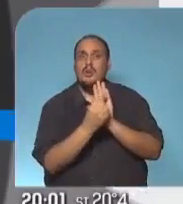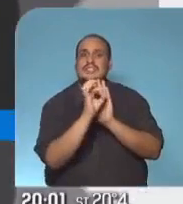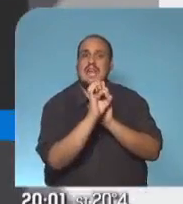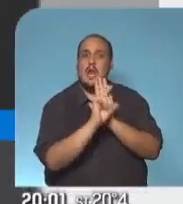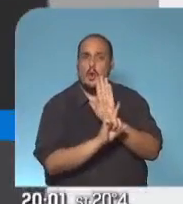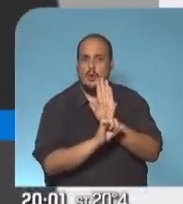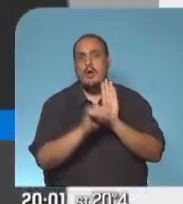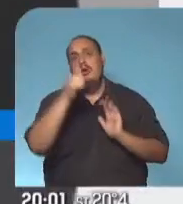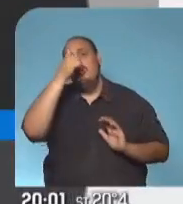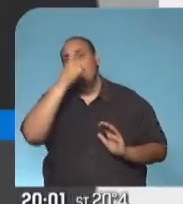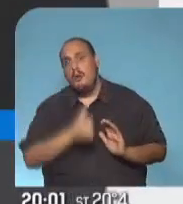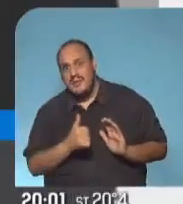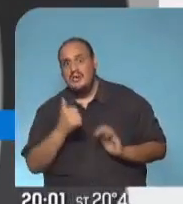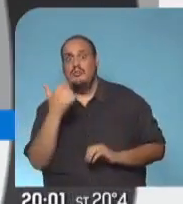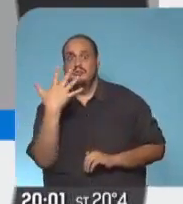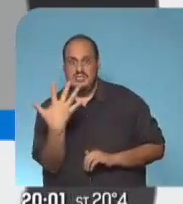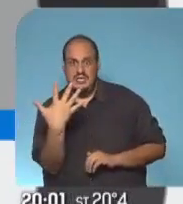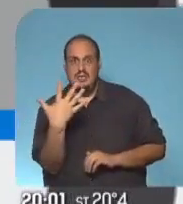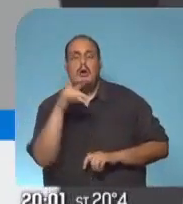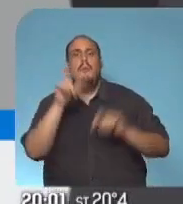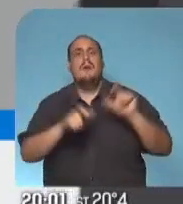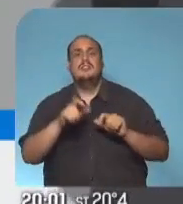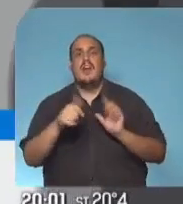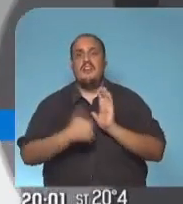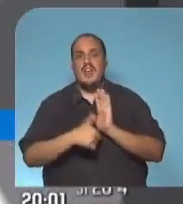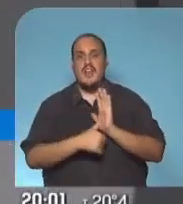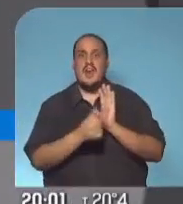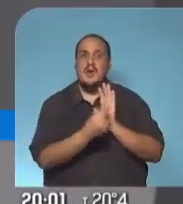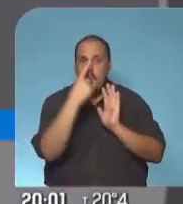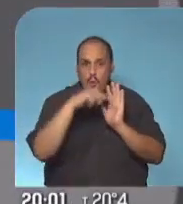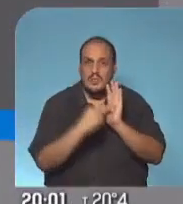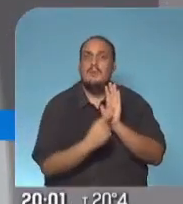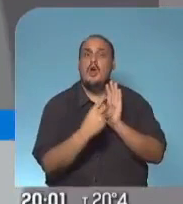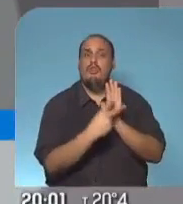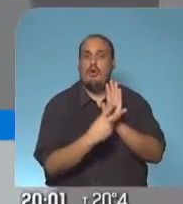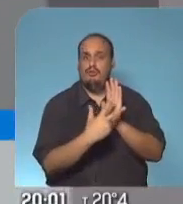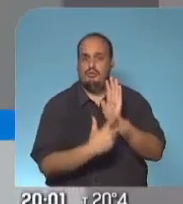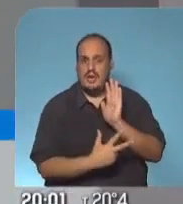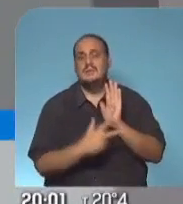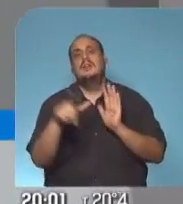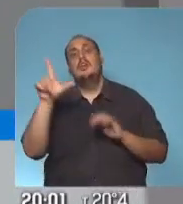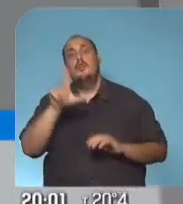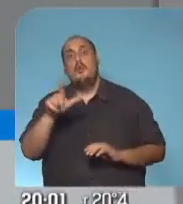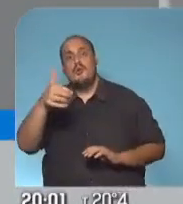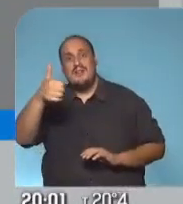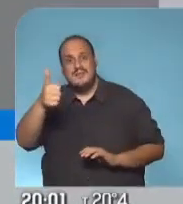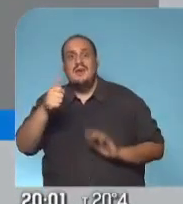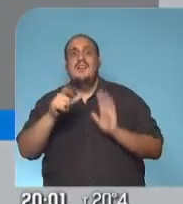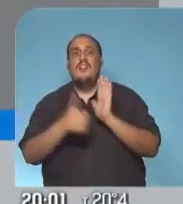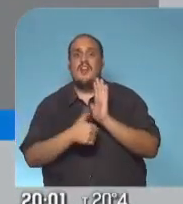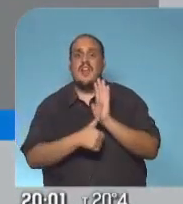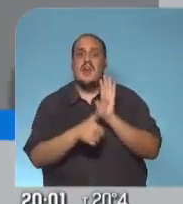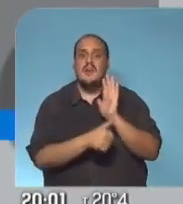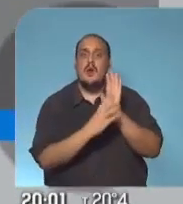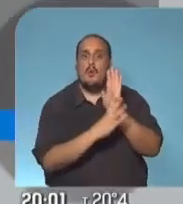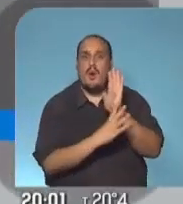el domingo 5 tendrán que ir todas aquellas personas cuyo DNI termine en 2 y en 3. El lunes 6, los DNI terminados